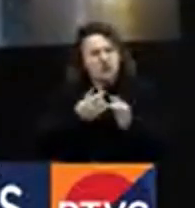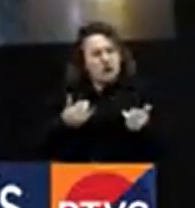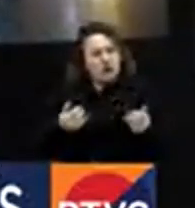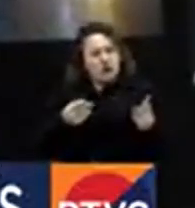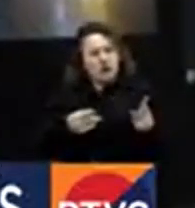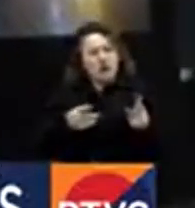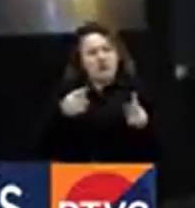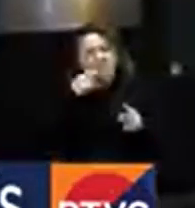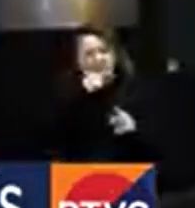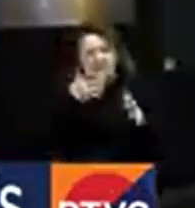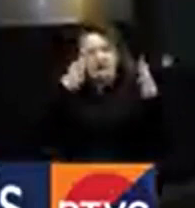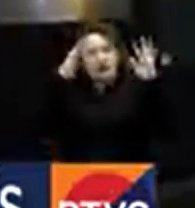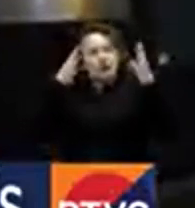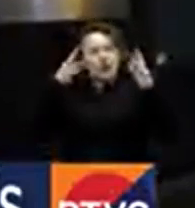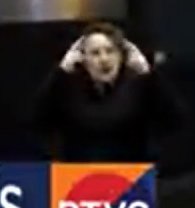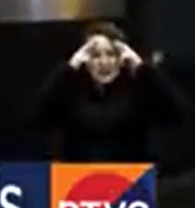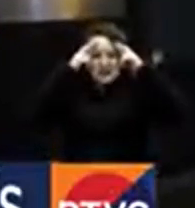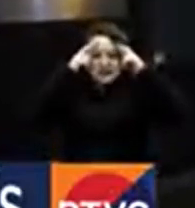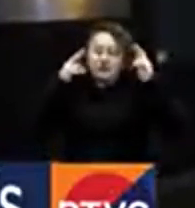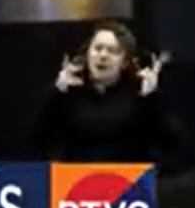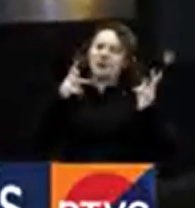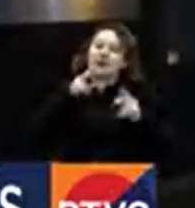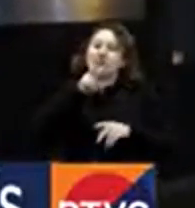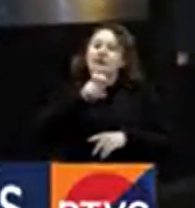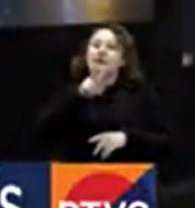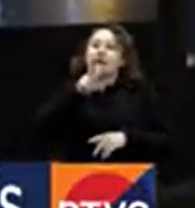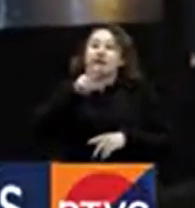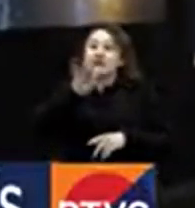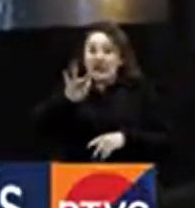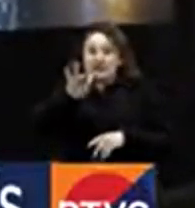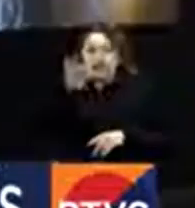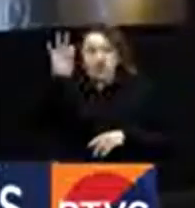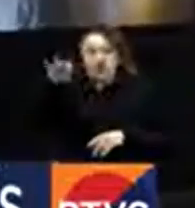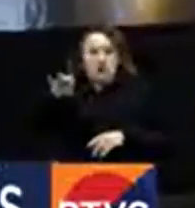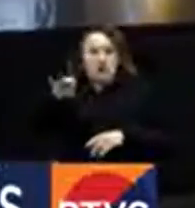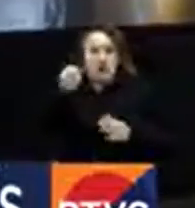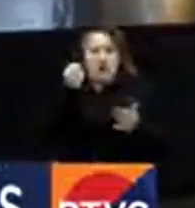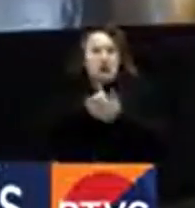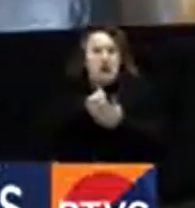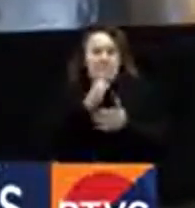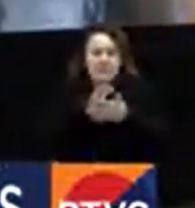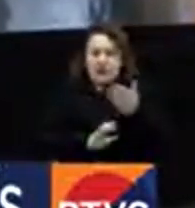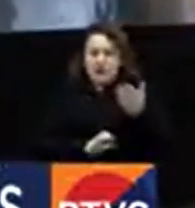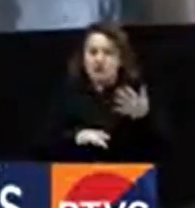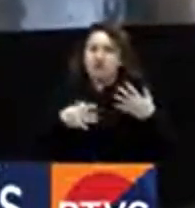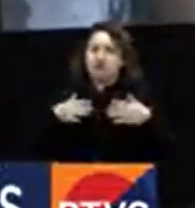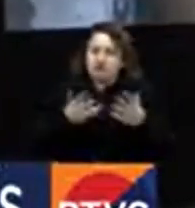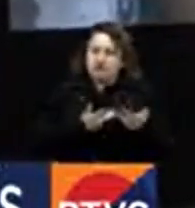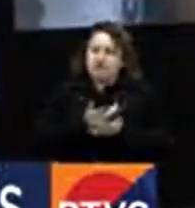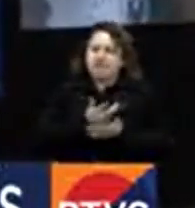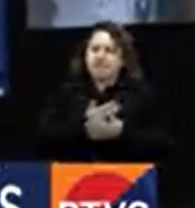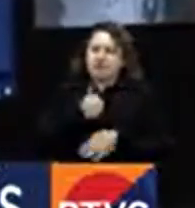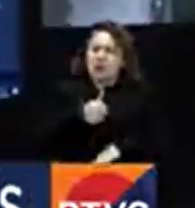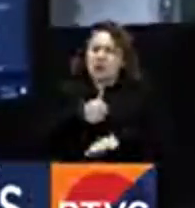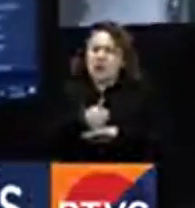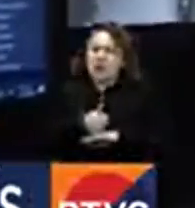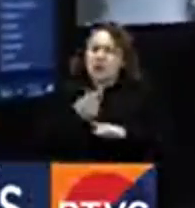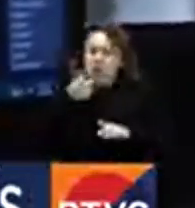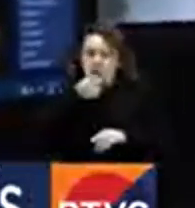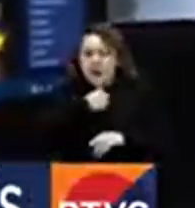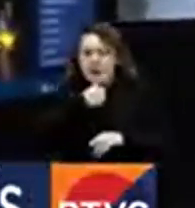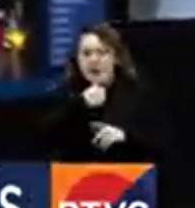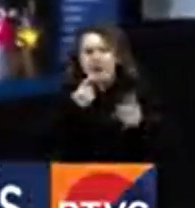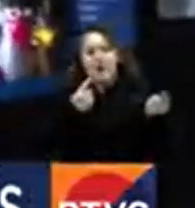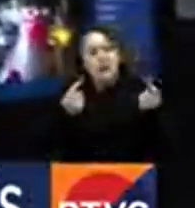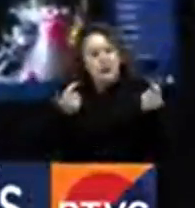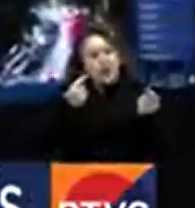del 73% en los accidentes de tránsito. ¿Qué aconsejan las autoridades? Mucha prudencia en las vías en medio de este plan